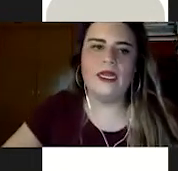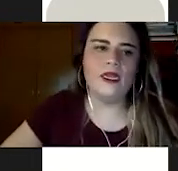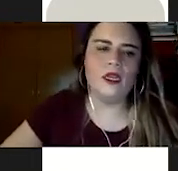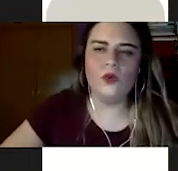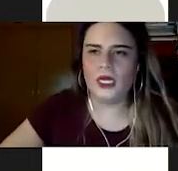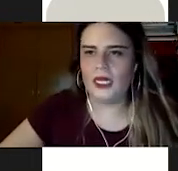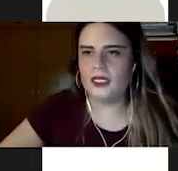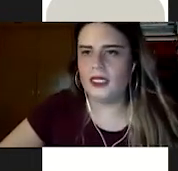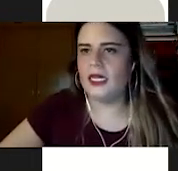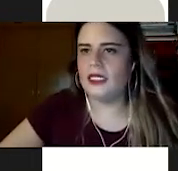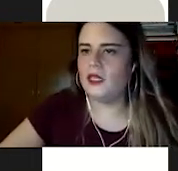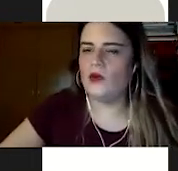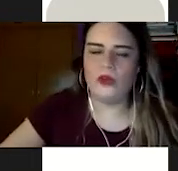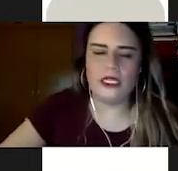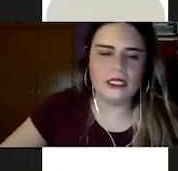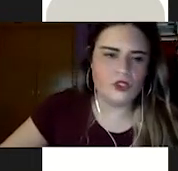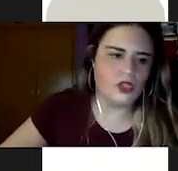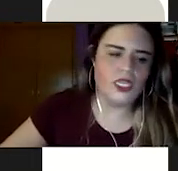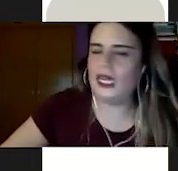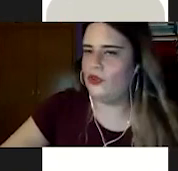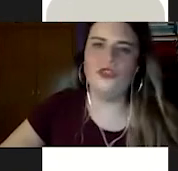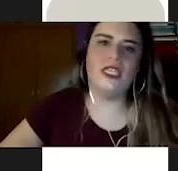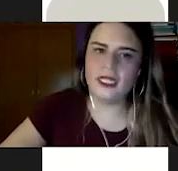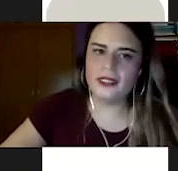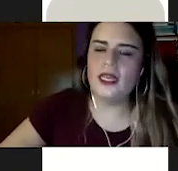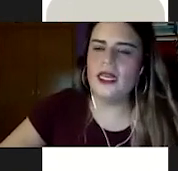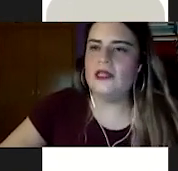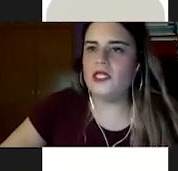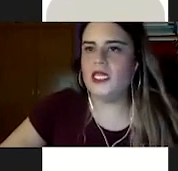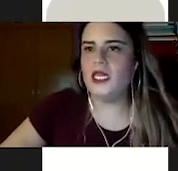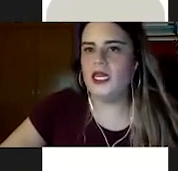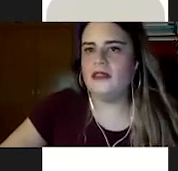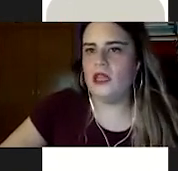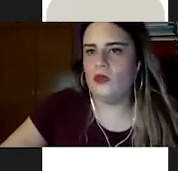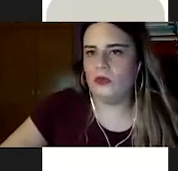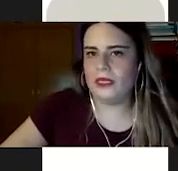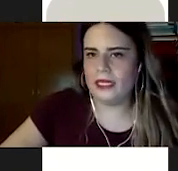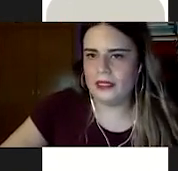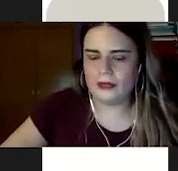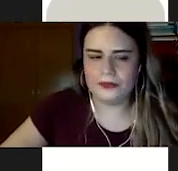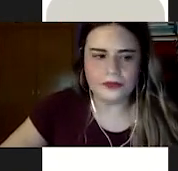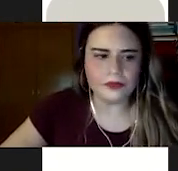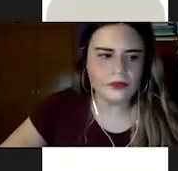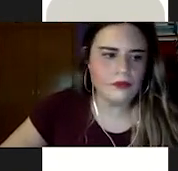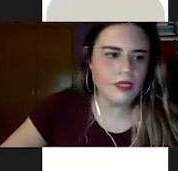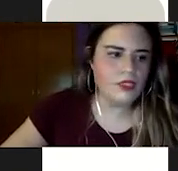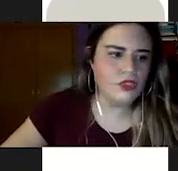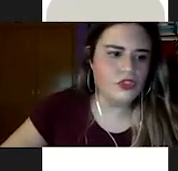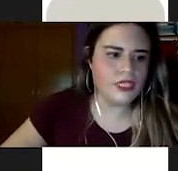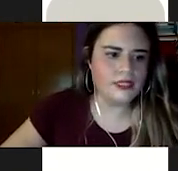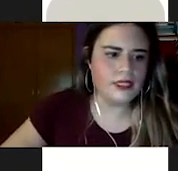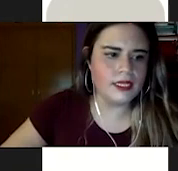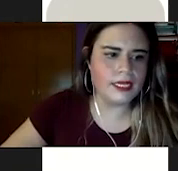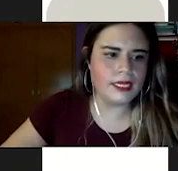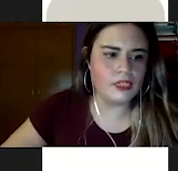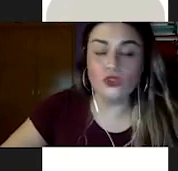hay ninguna clase de castigo, amonestación ni jalón de orejas si el Estado no presenta.